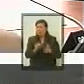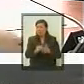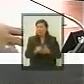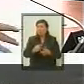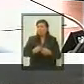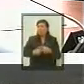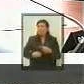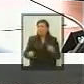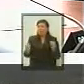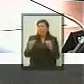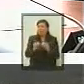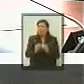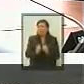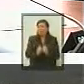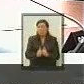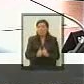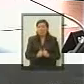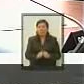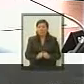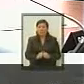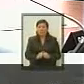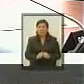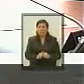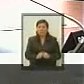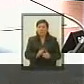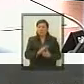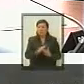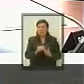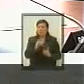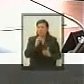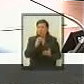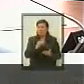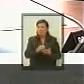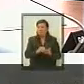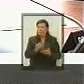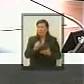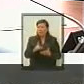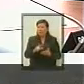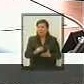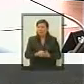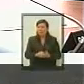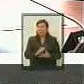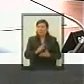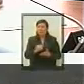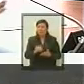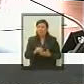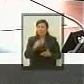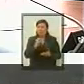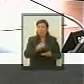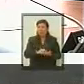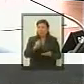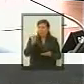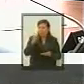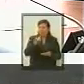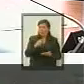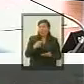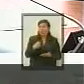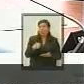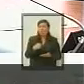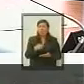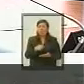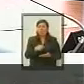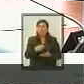viene acompañando es decir todo es más caro en Puerto Maldonado todo es más difícil y nosotros